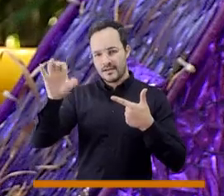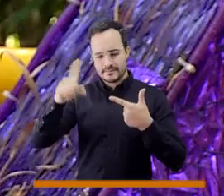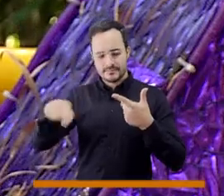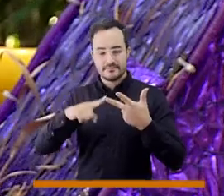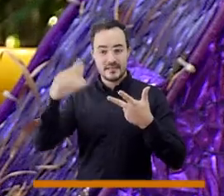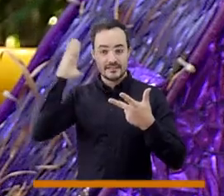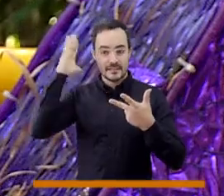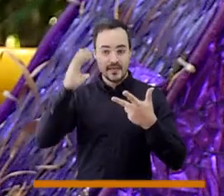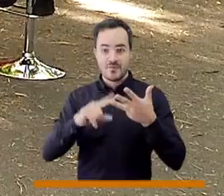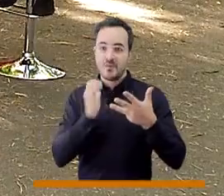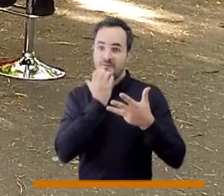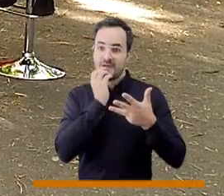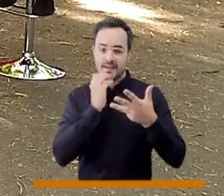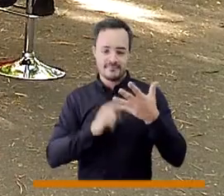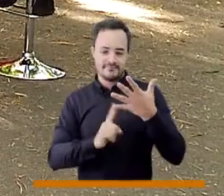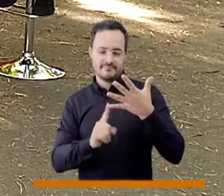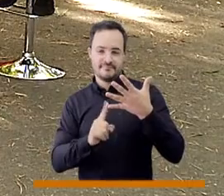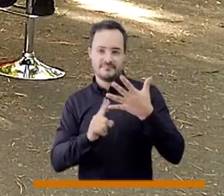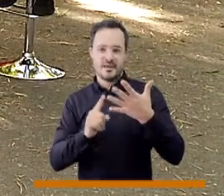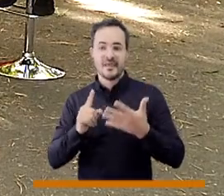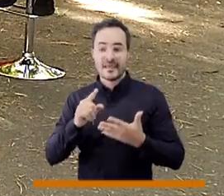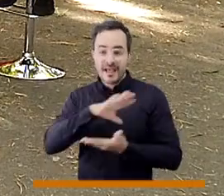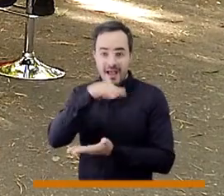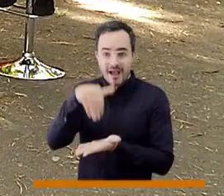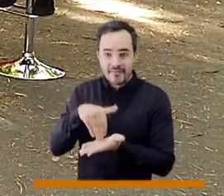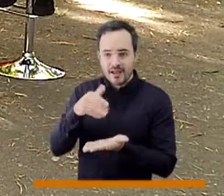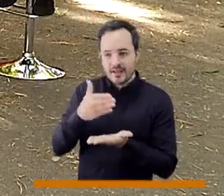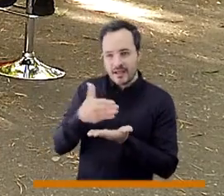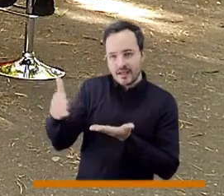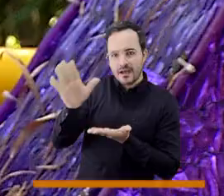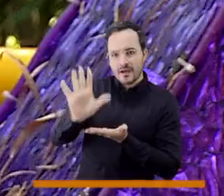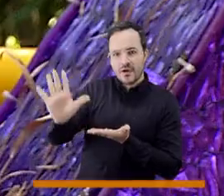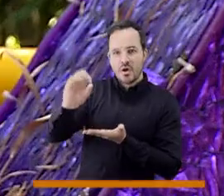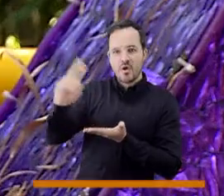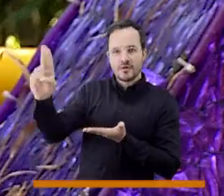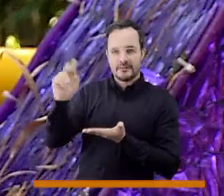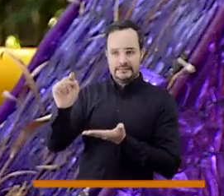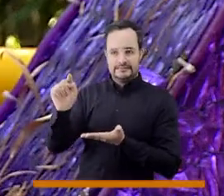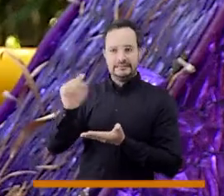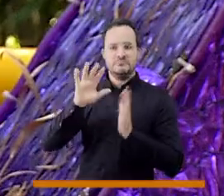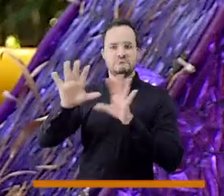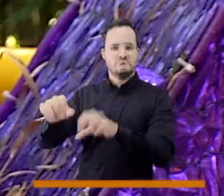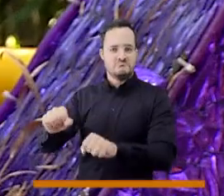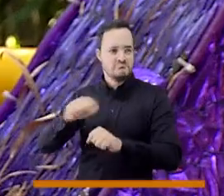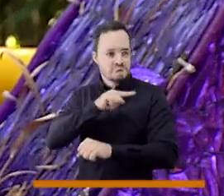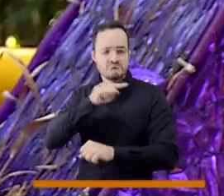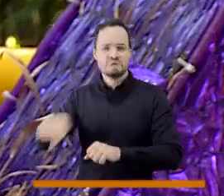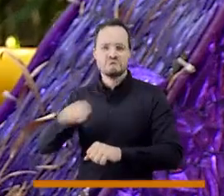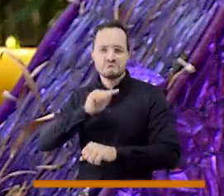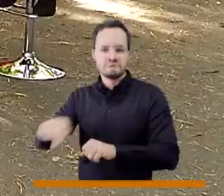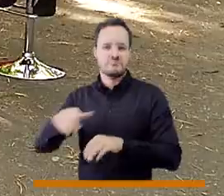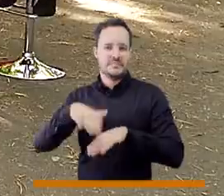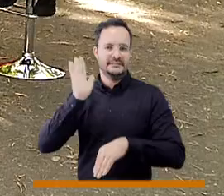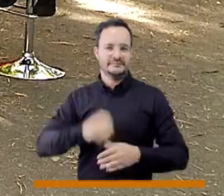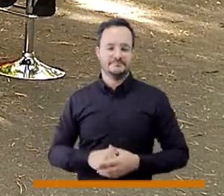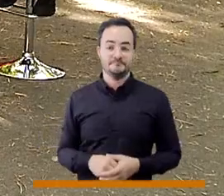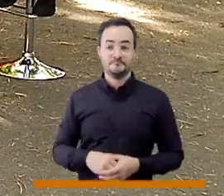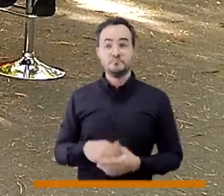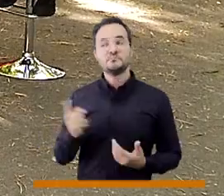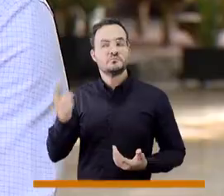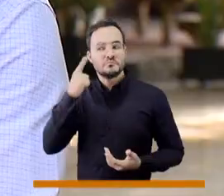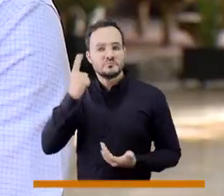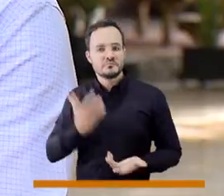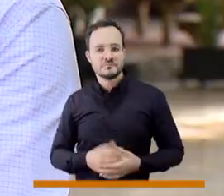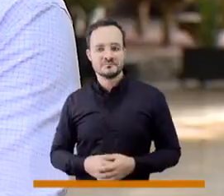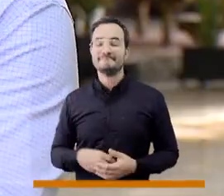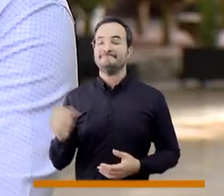Estadio, Belén y también el sector oriente de la Candelaria. ¿Cómo ve eso, concejal, esos números? Y